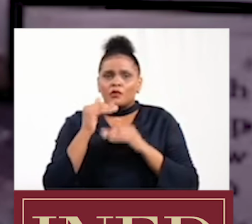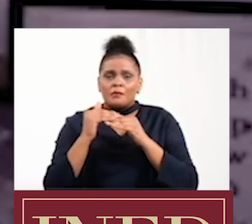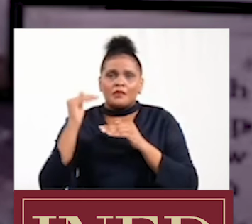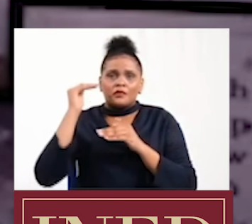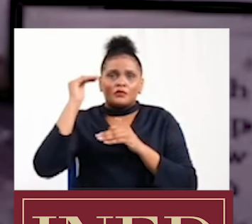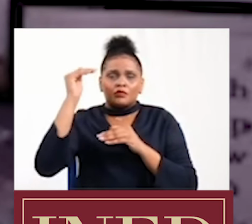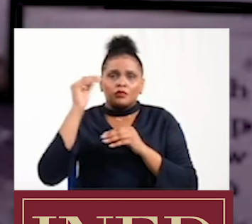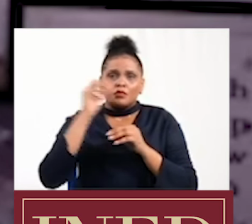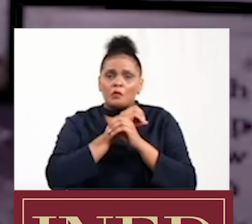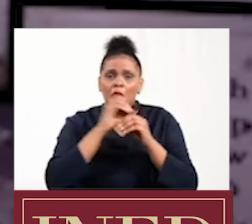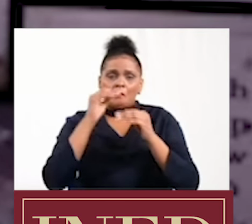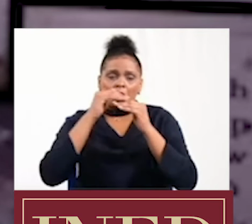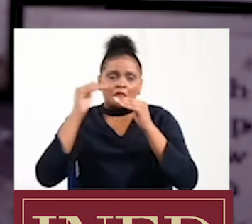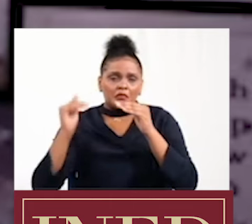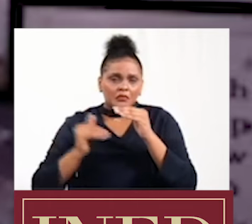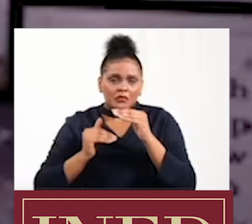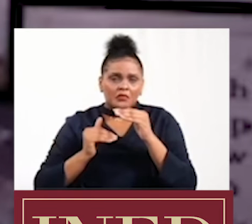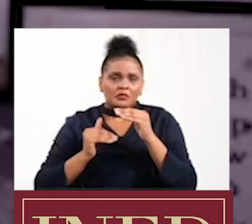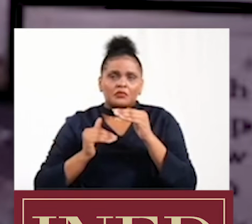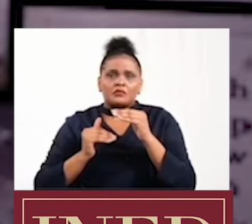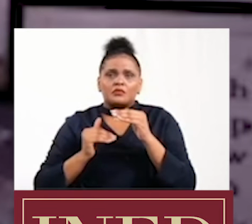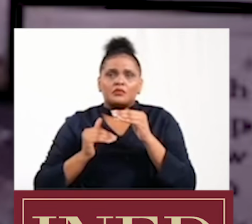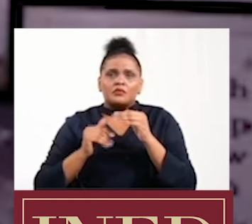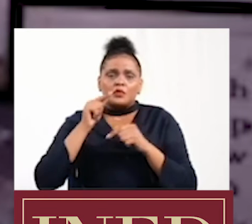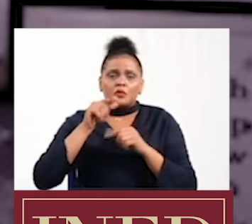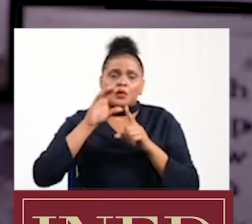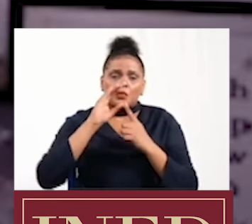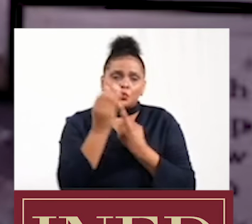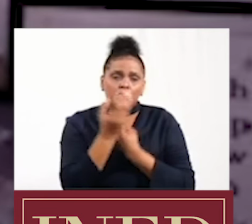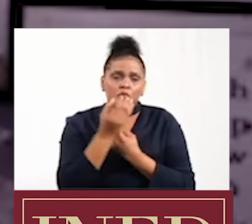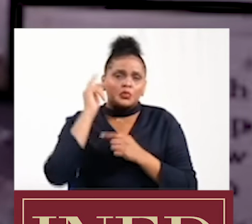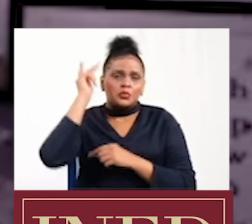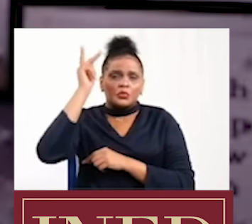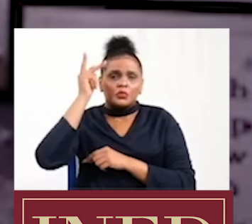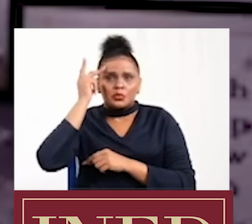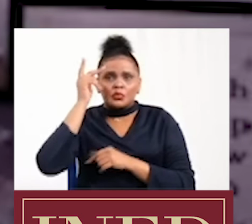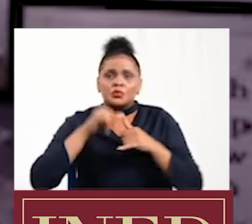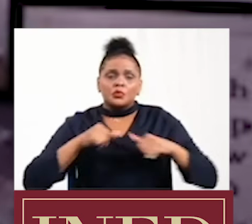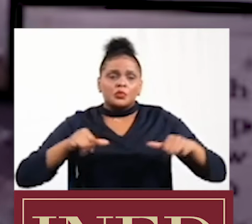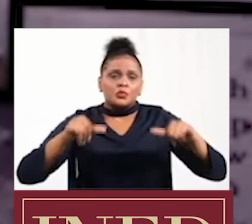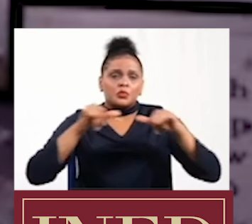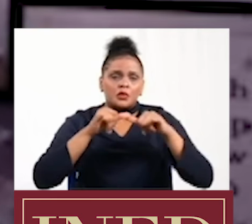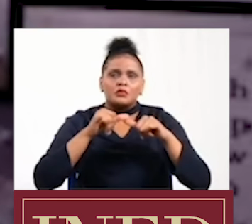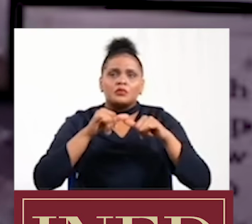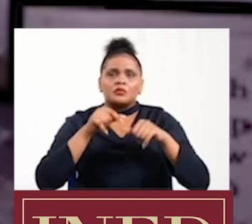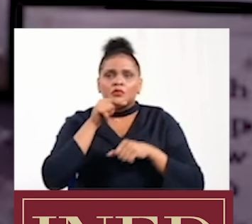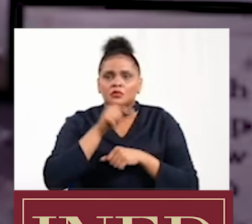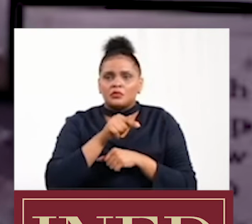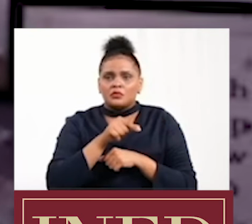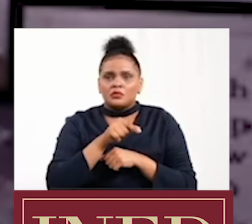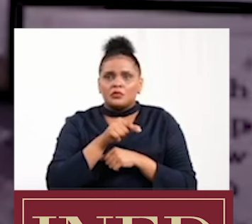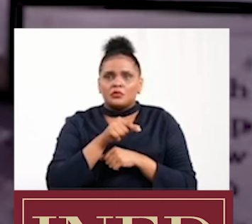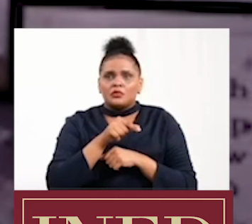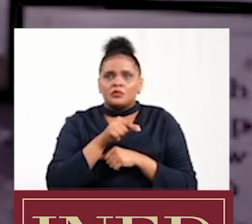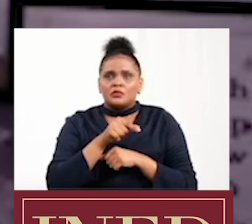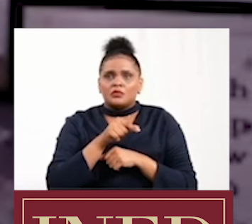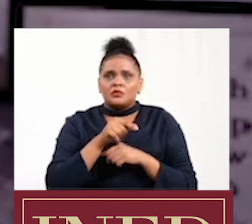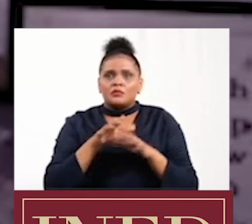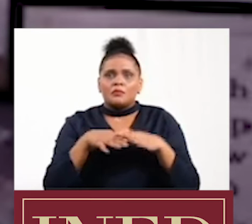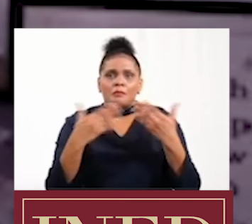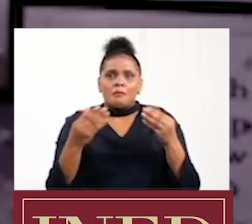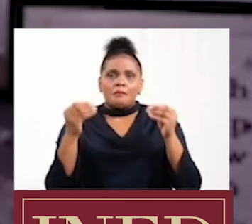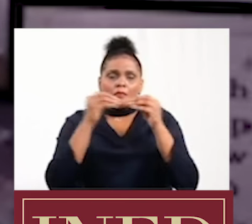menor vocación o una mayor mayor o menor cultura política igualitaria porque está en sus manos hay definir la lista elegir